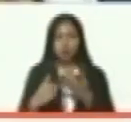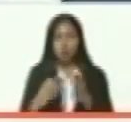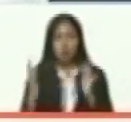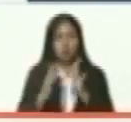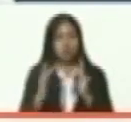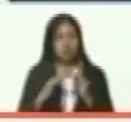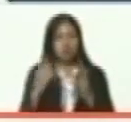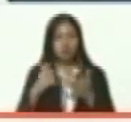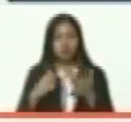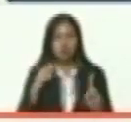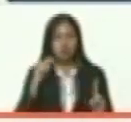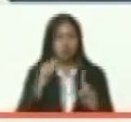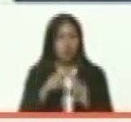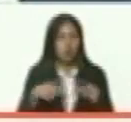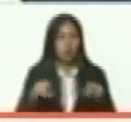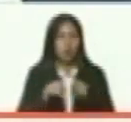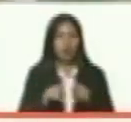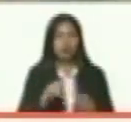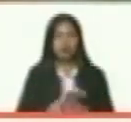contactos, varias vías